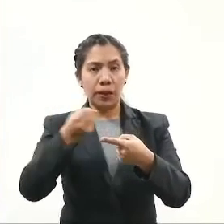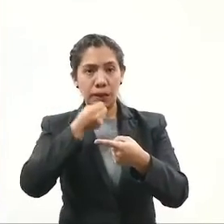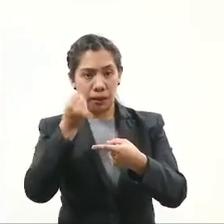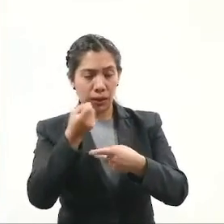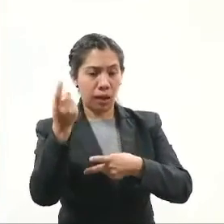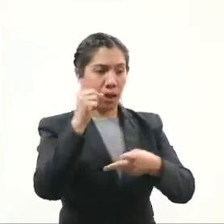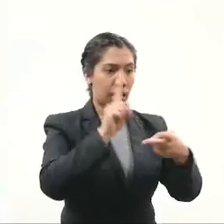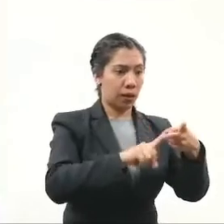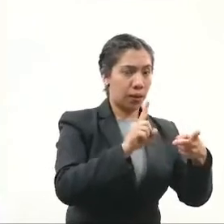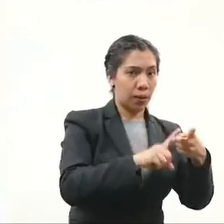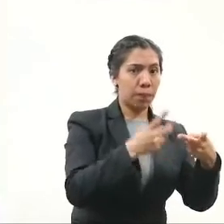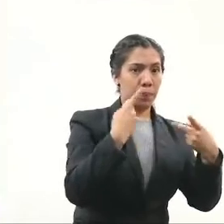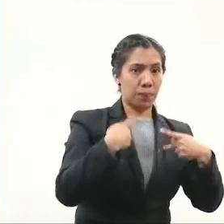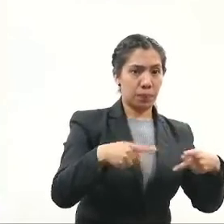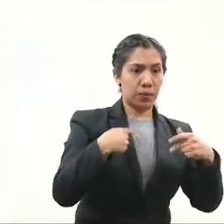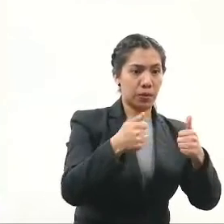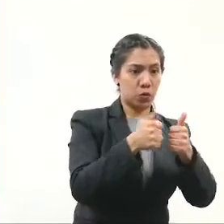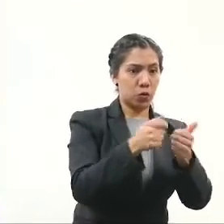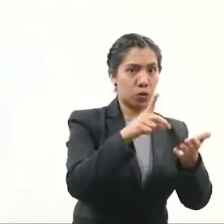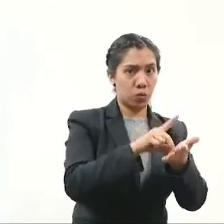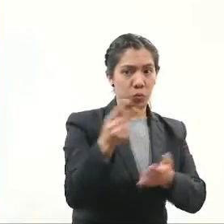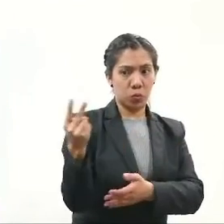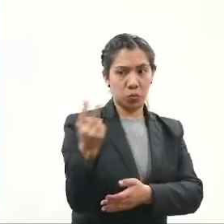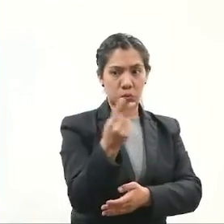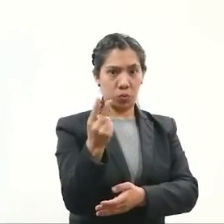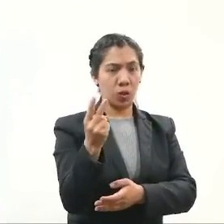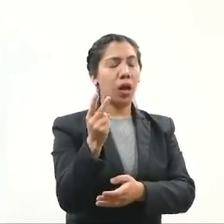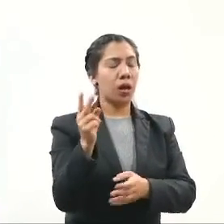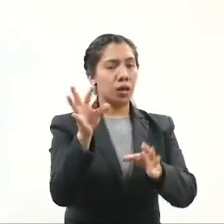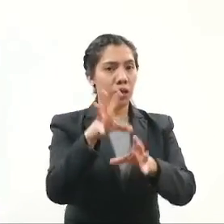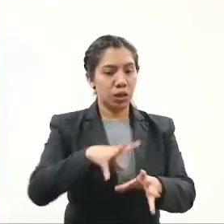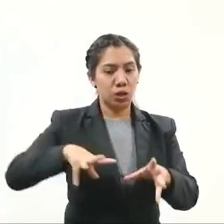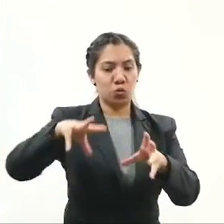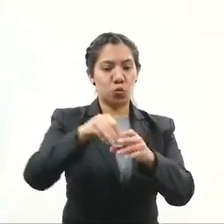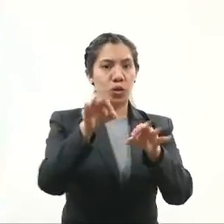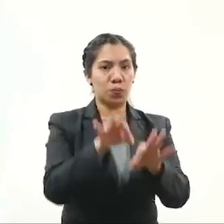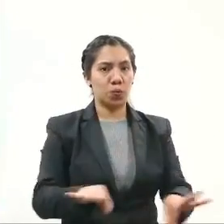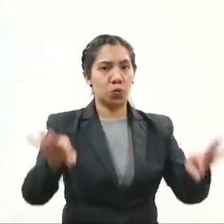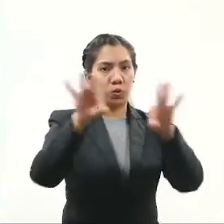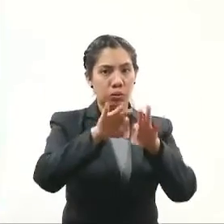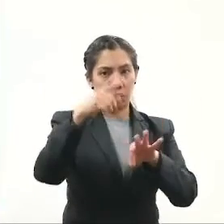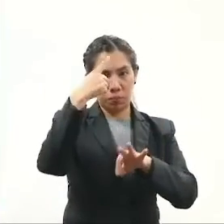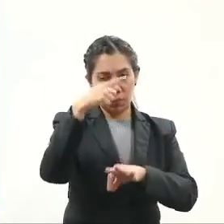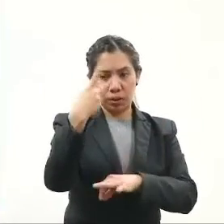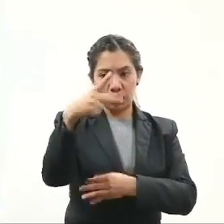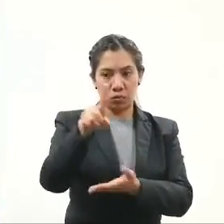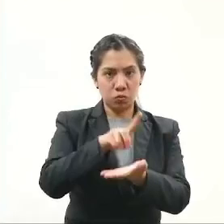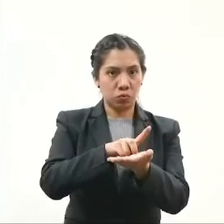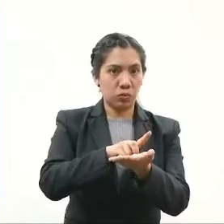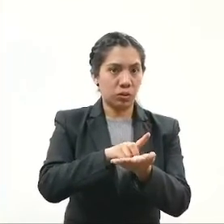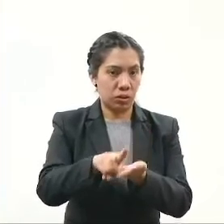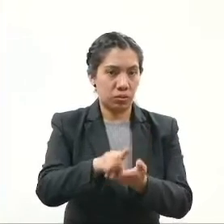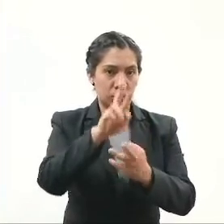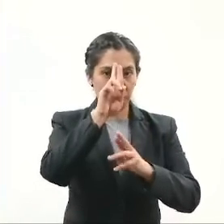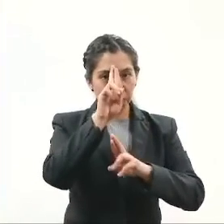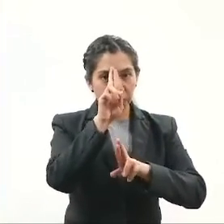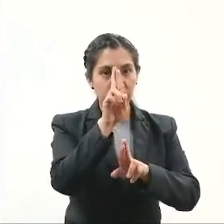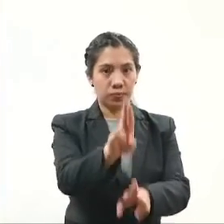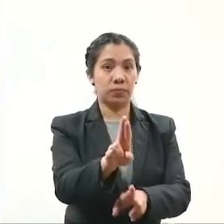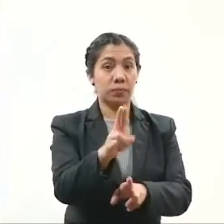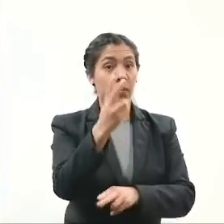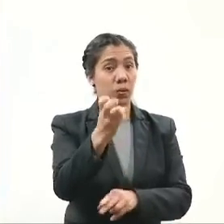lo que sin duda alguna va a contribuir a la toma de conciencia sobre sus derechos